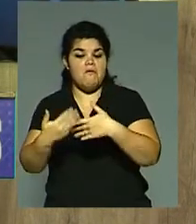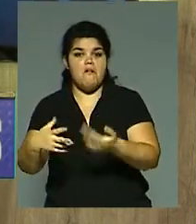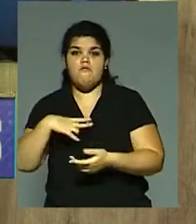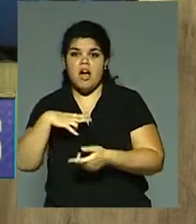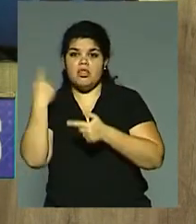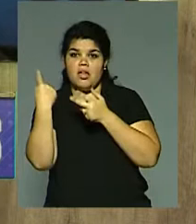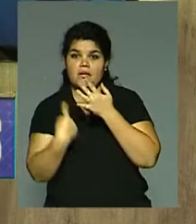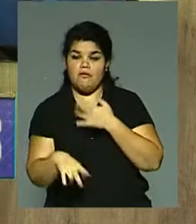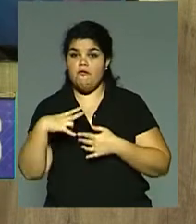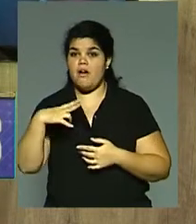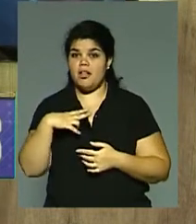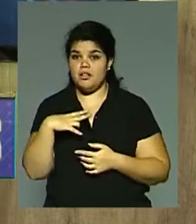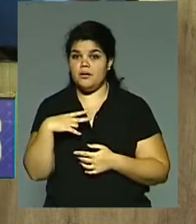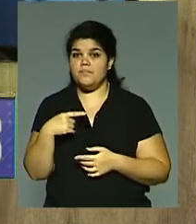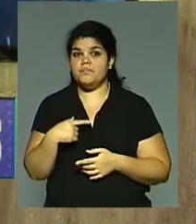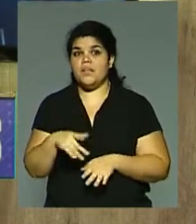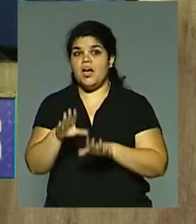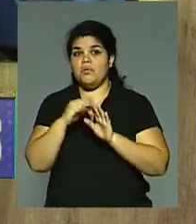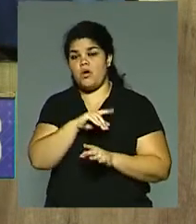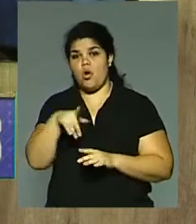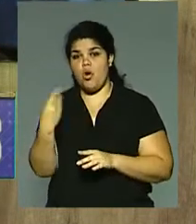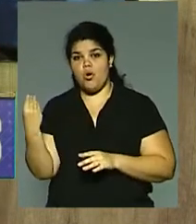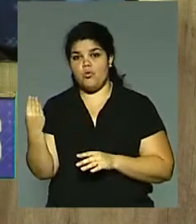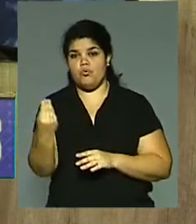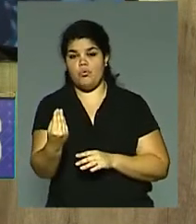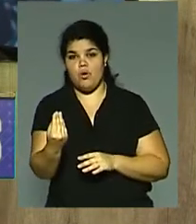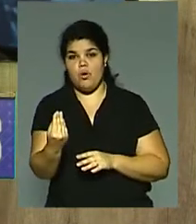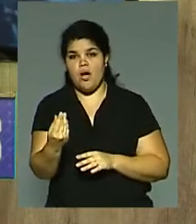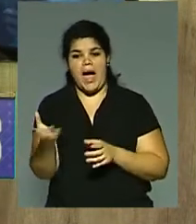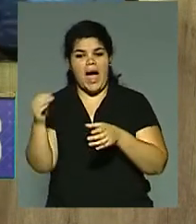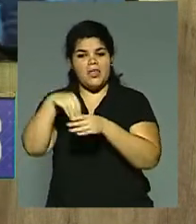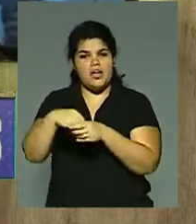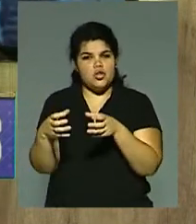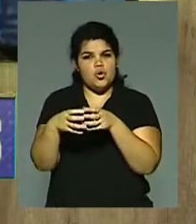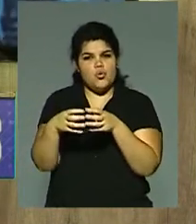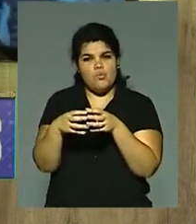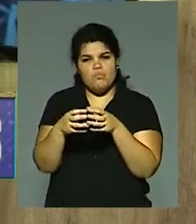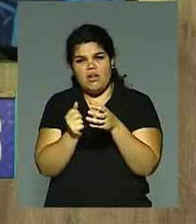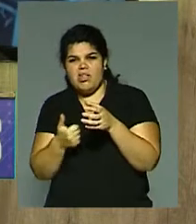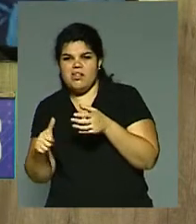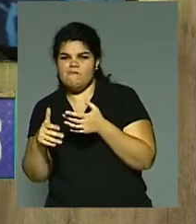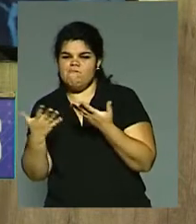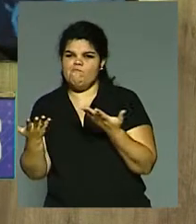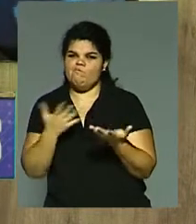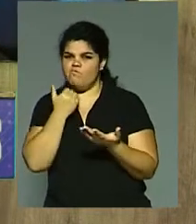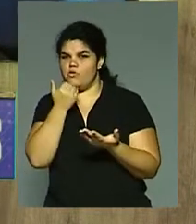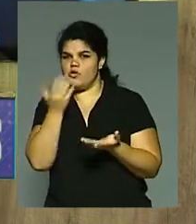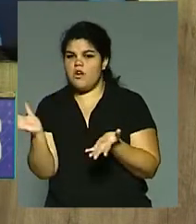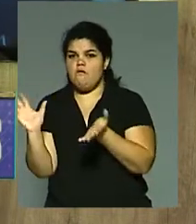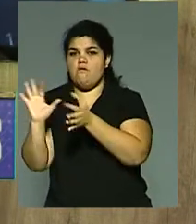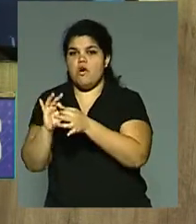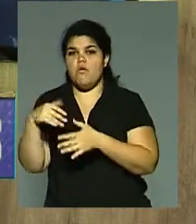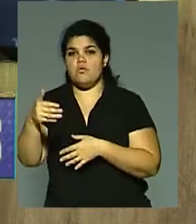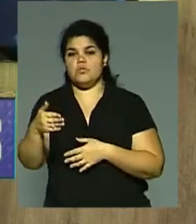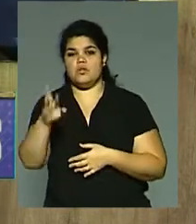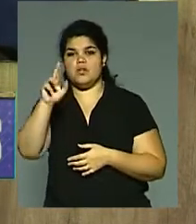esas condiciones es uno que viene ahí, que estaría por afuera o por adentro en una futura alianza y tiene que ver con José